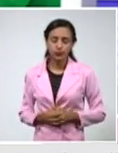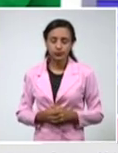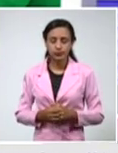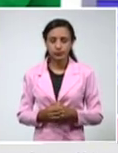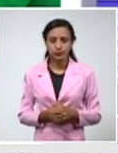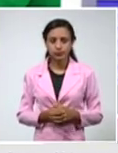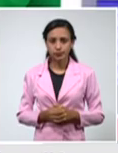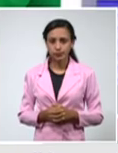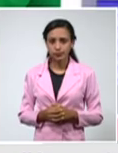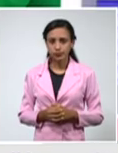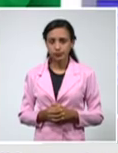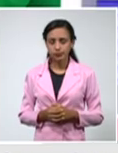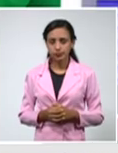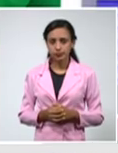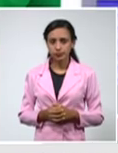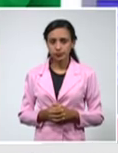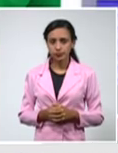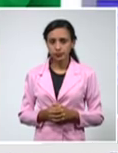El